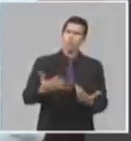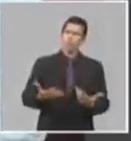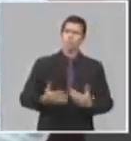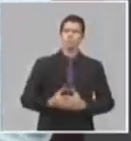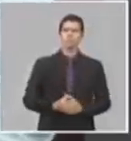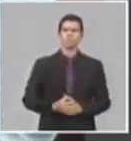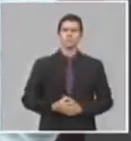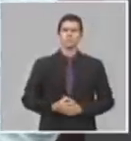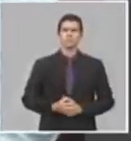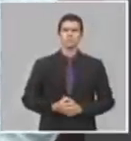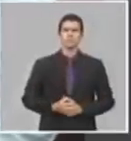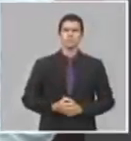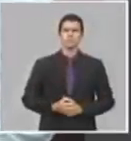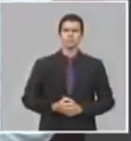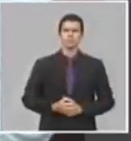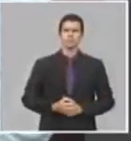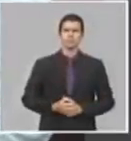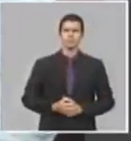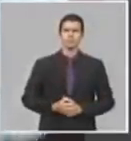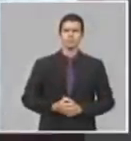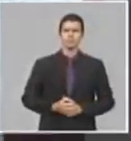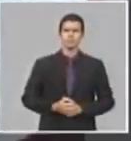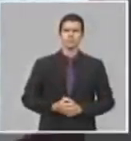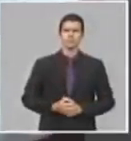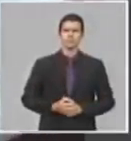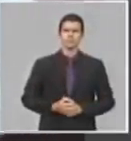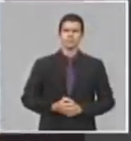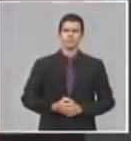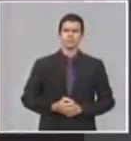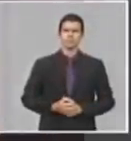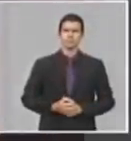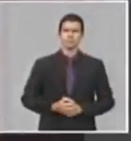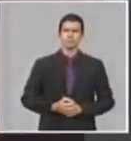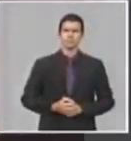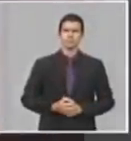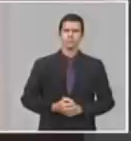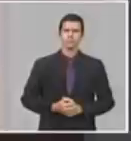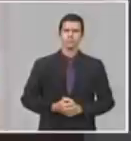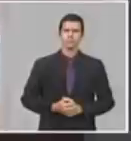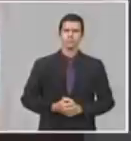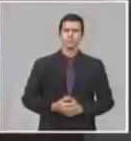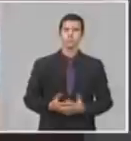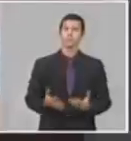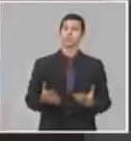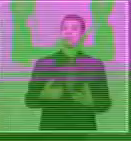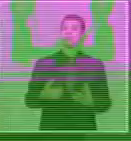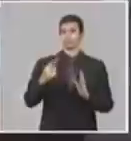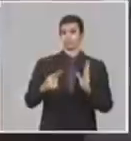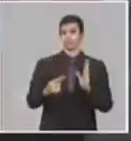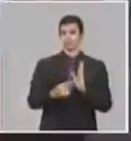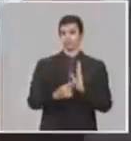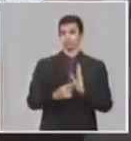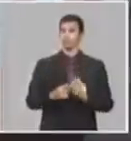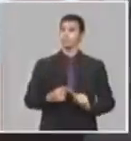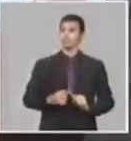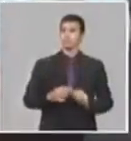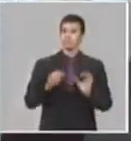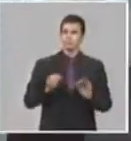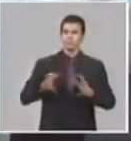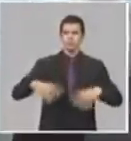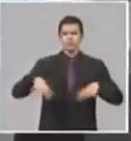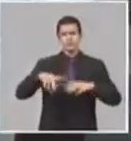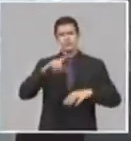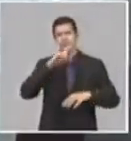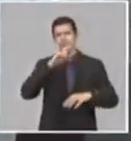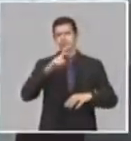condiciones de crisis. En medio de eso, hemos tenido que hacer un tremendo esfuerzo para lograr que por la